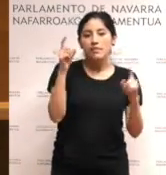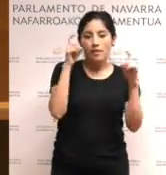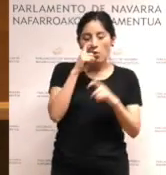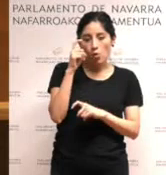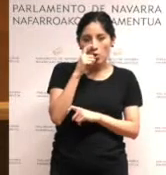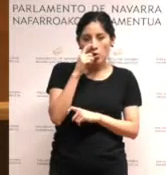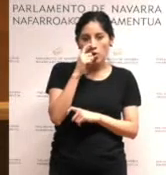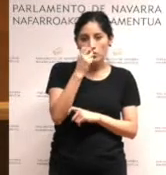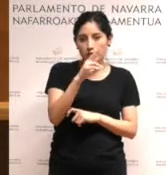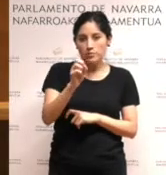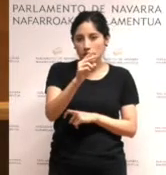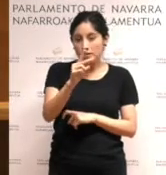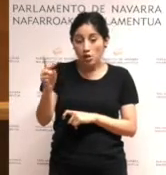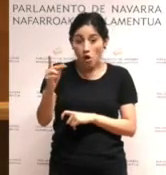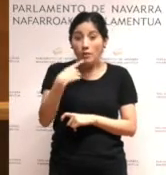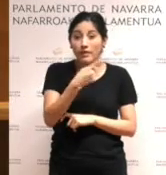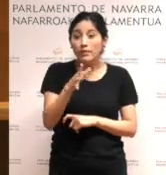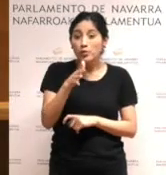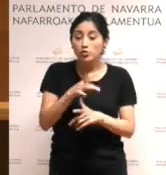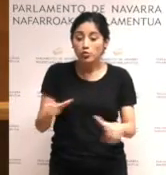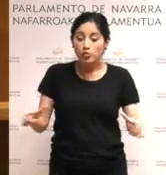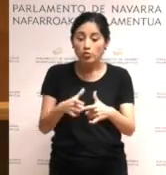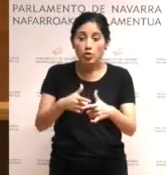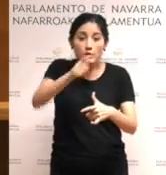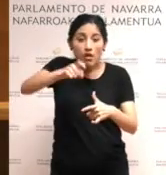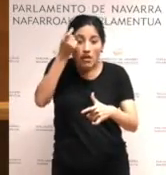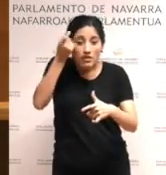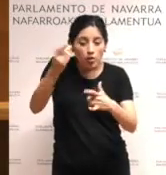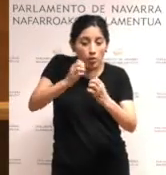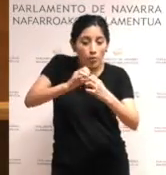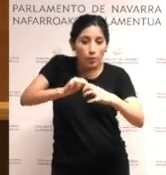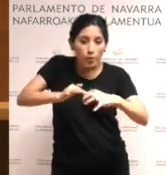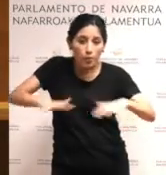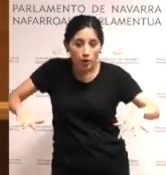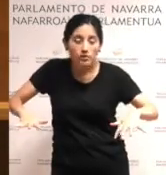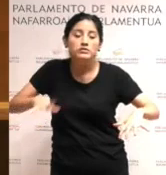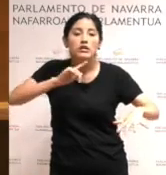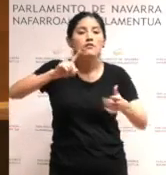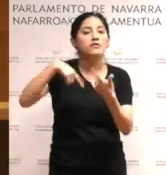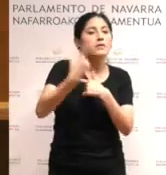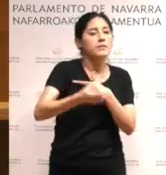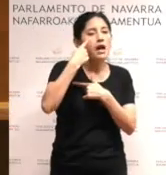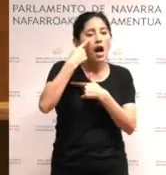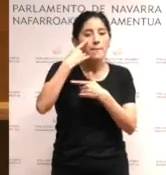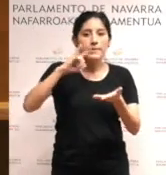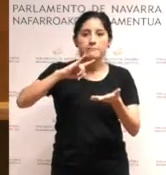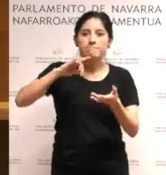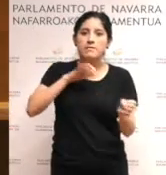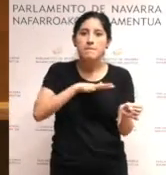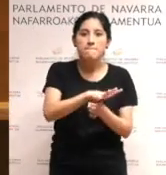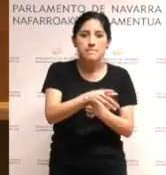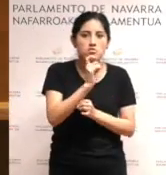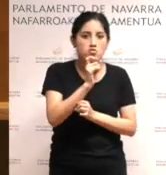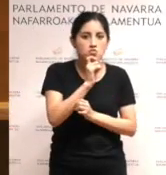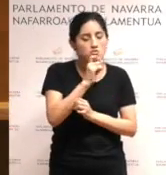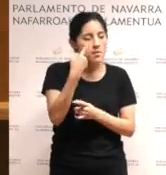de datos demográficos y pérdida de alumnado con una proyección a 10 años que contemple una previsión del impacto en los centros